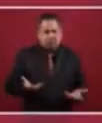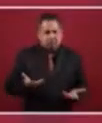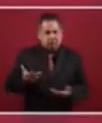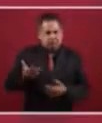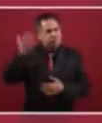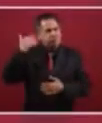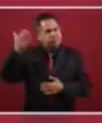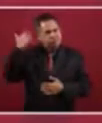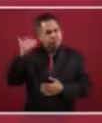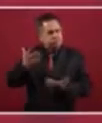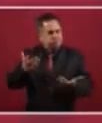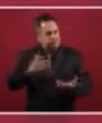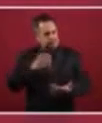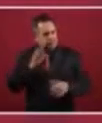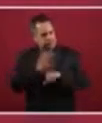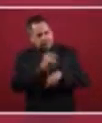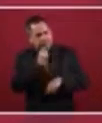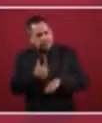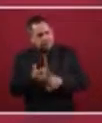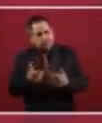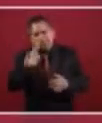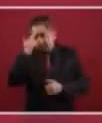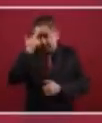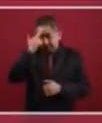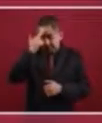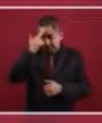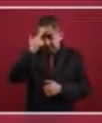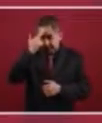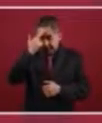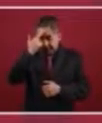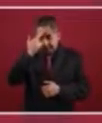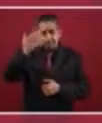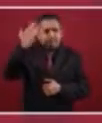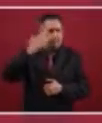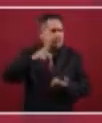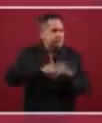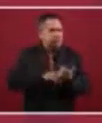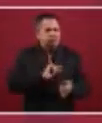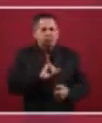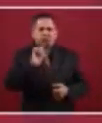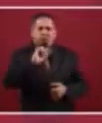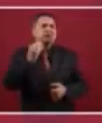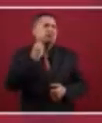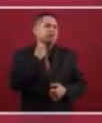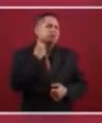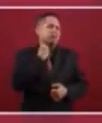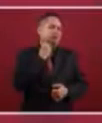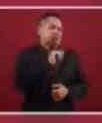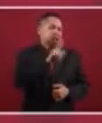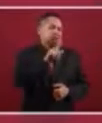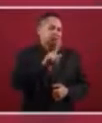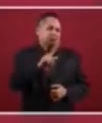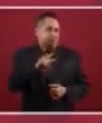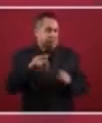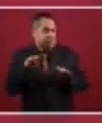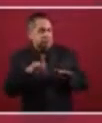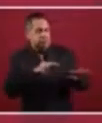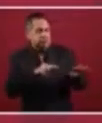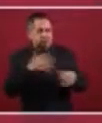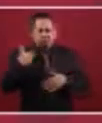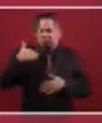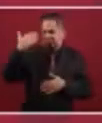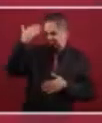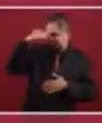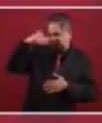las cuales ustedes eran famosísimo los abogados que actuaban como